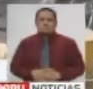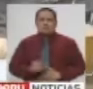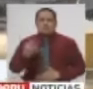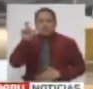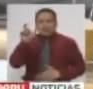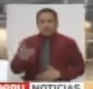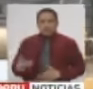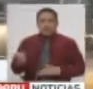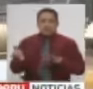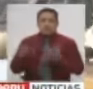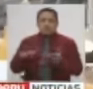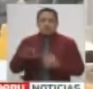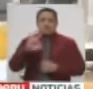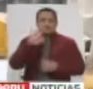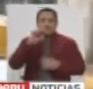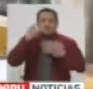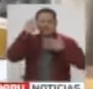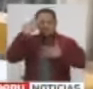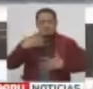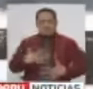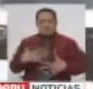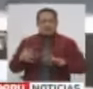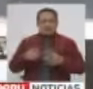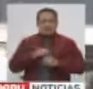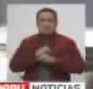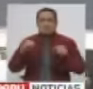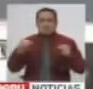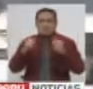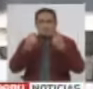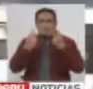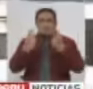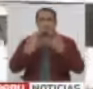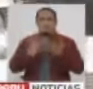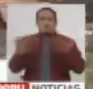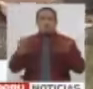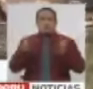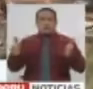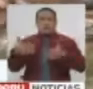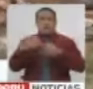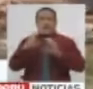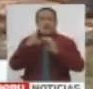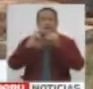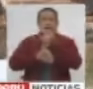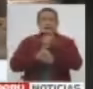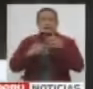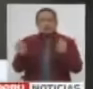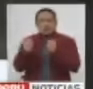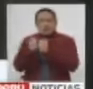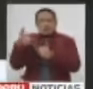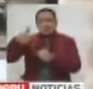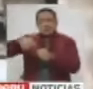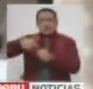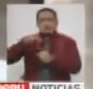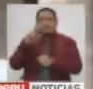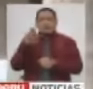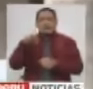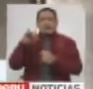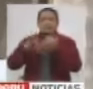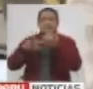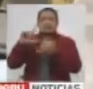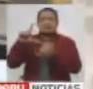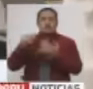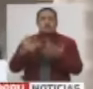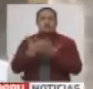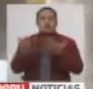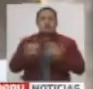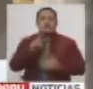Una persona sin vida y tres heridas es el resultado de una explosión producida en un almacén de gas junto al grifo Repsol, ubicado en el óvalo